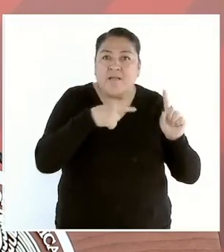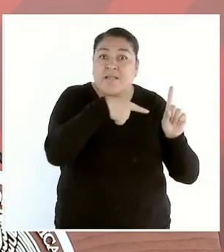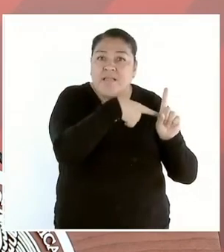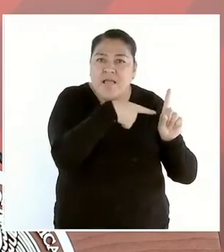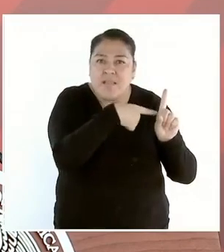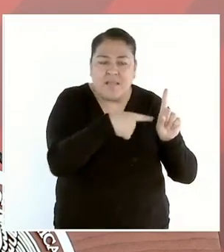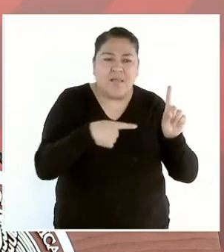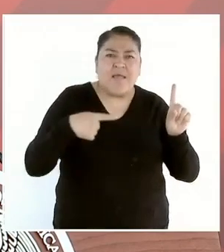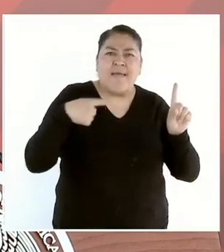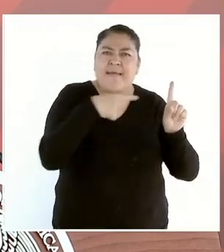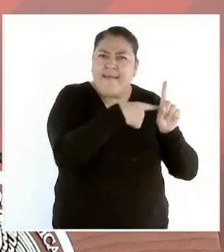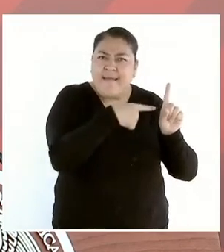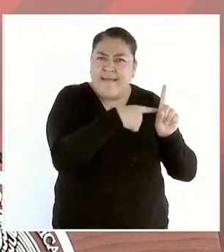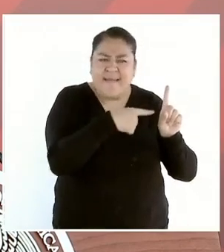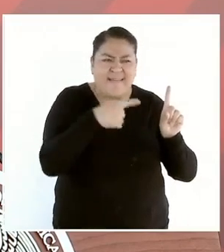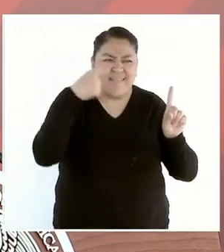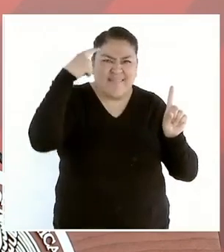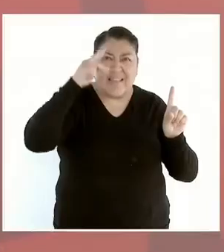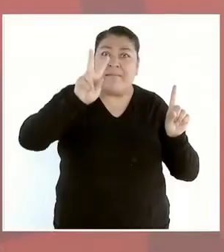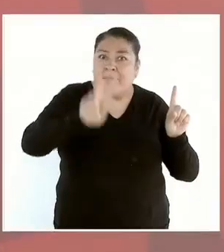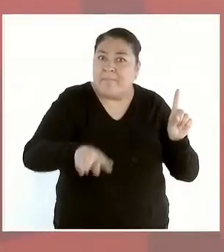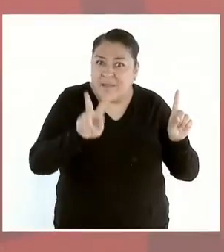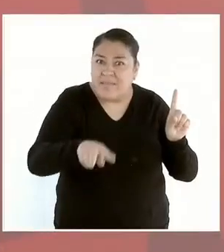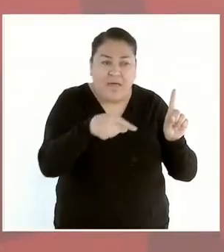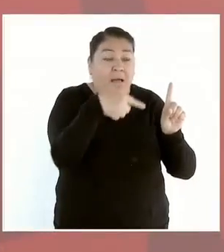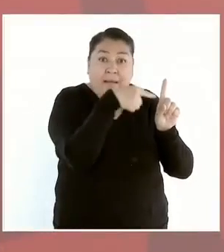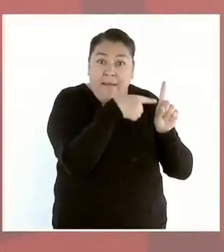aunque parezca increíble